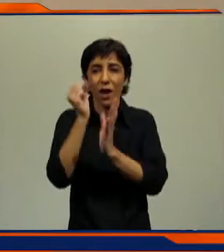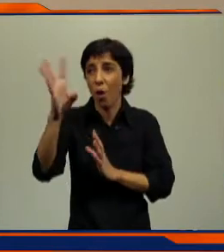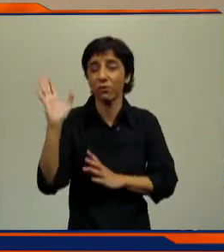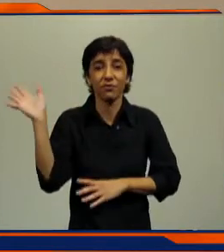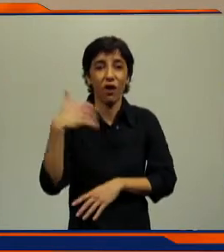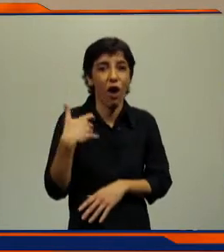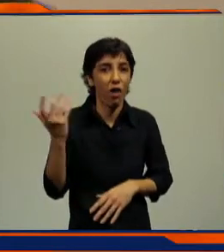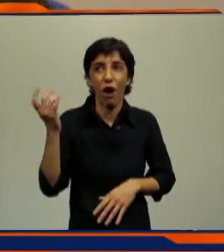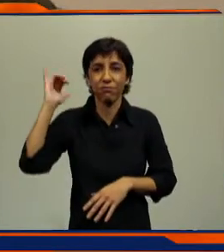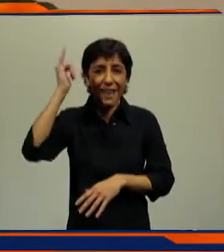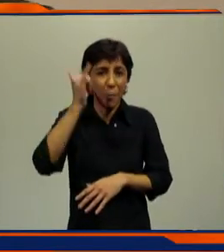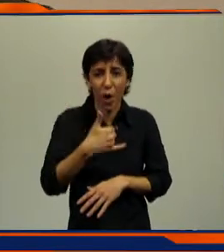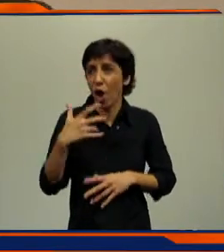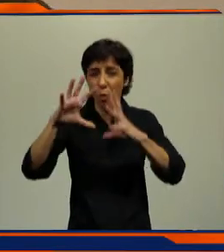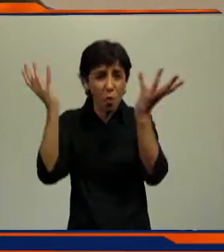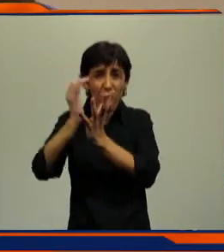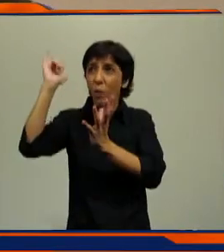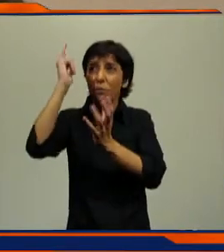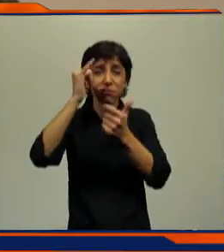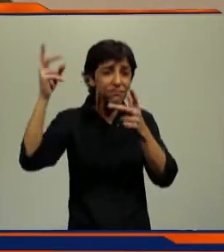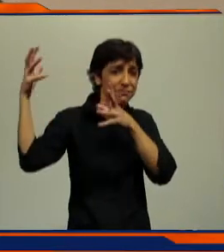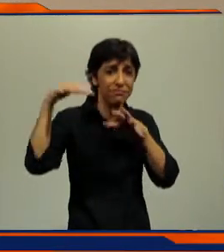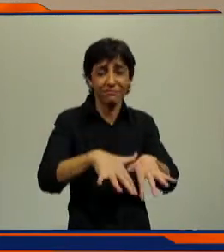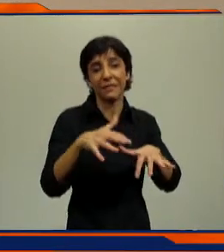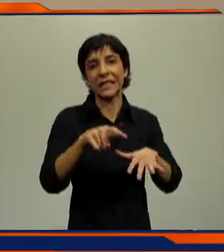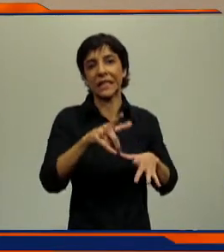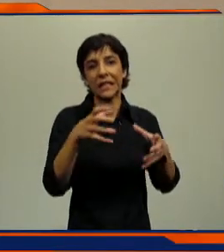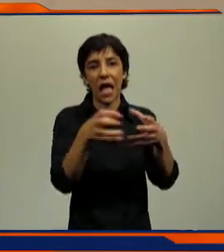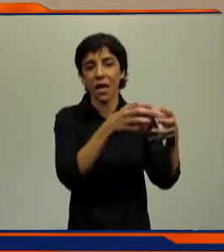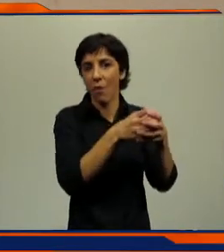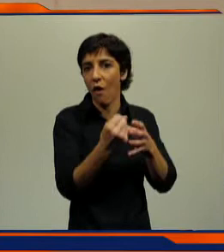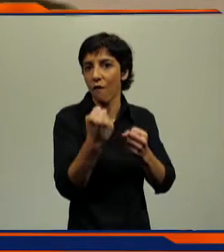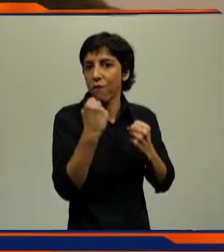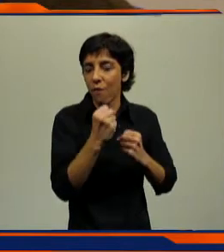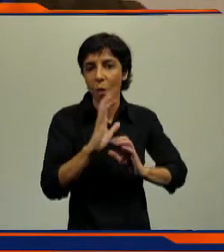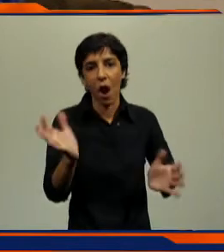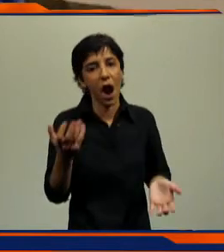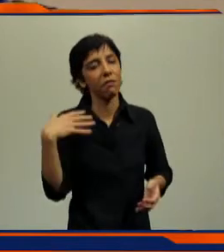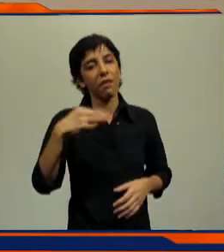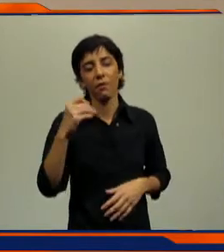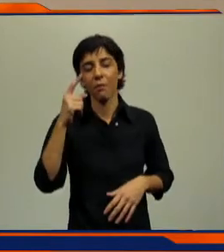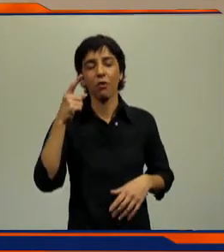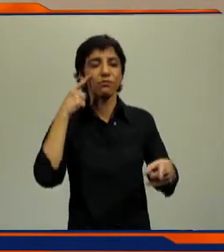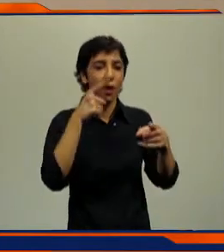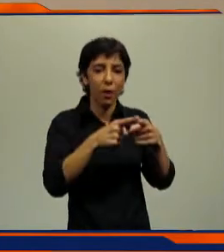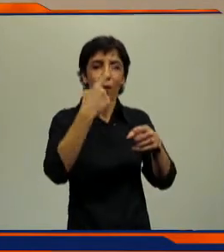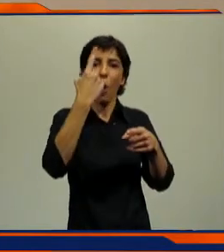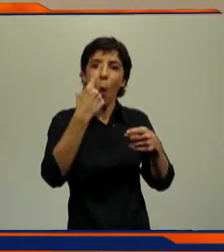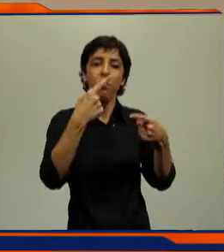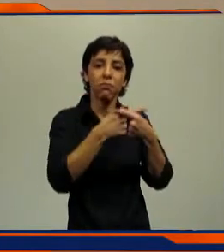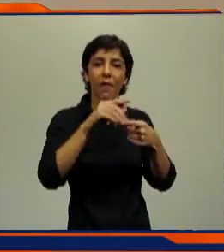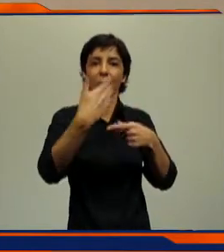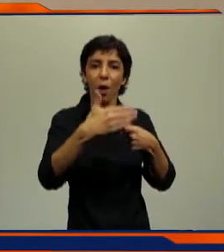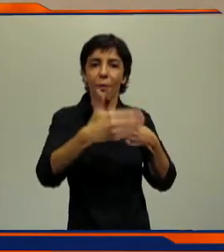son equipos muy fuertes. Me parece que tenemos que ir partido tras partido. Obviamente queremos clasificar